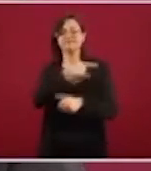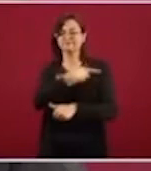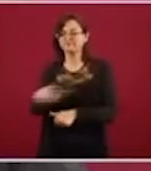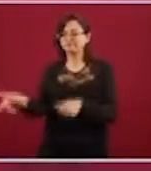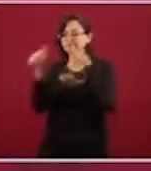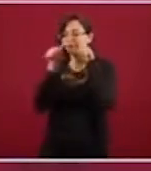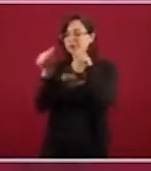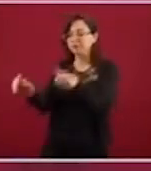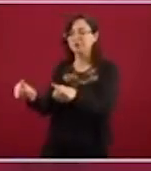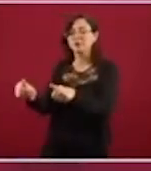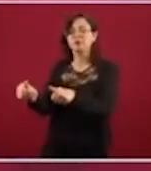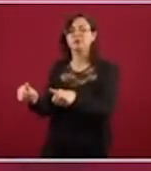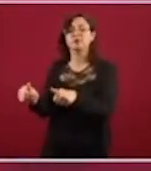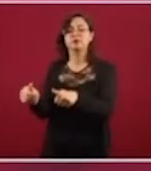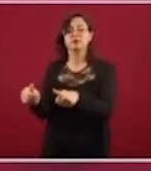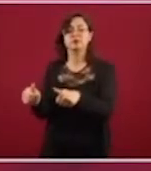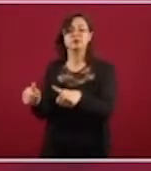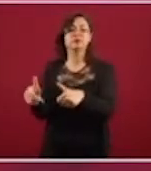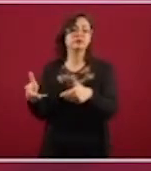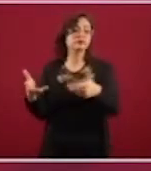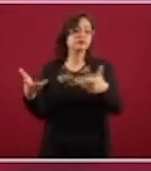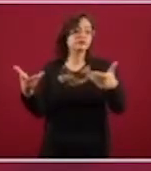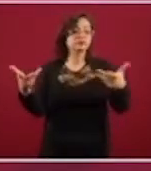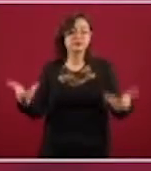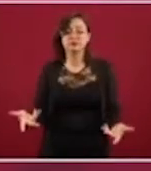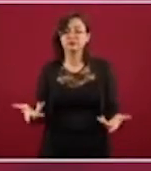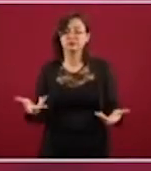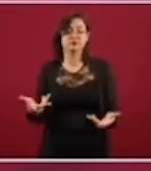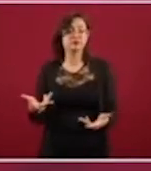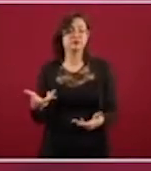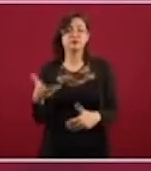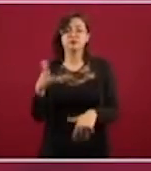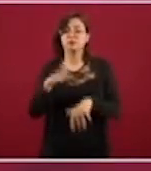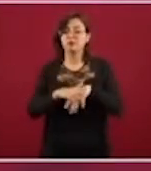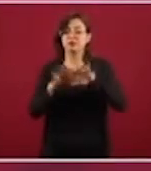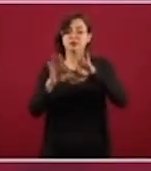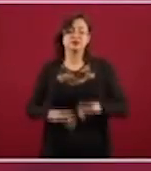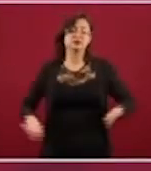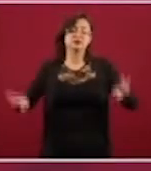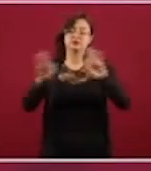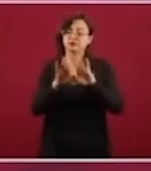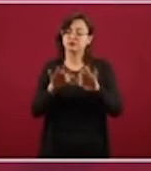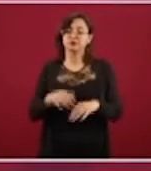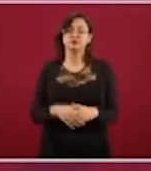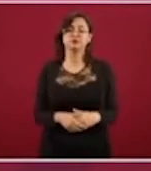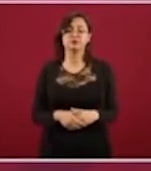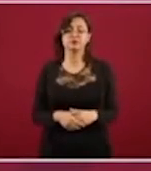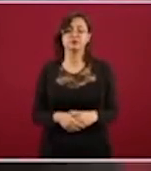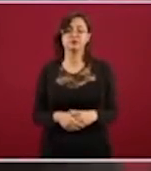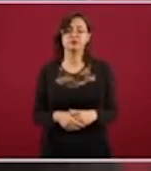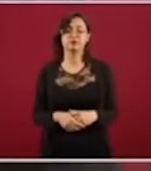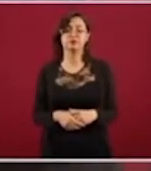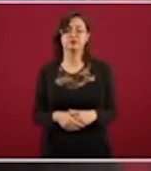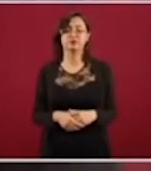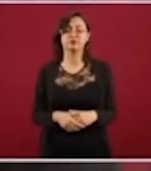eso es lo principal ese